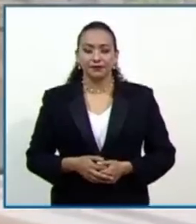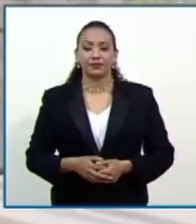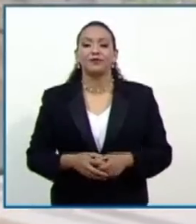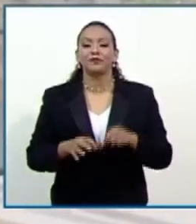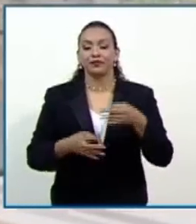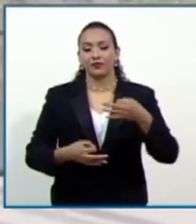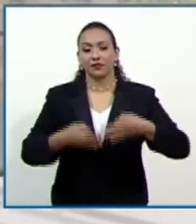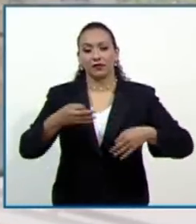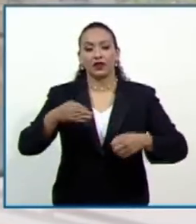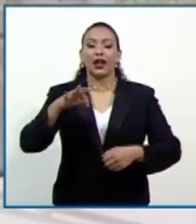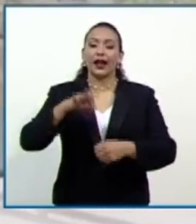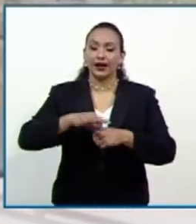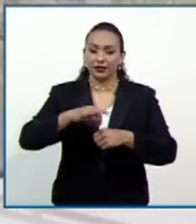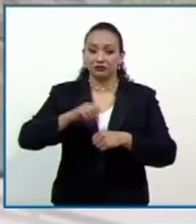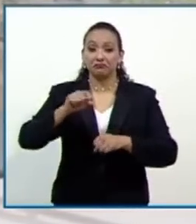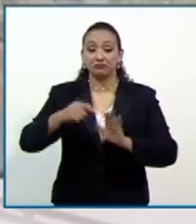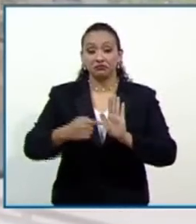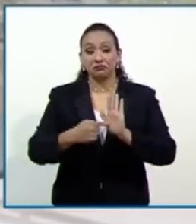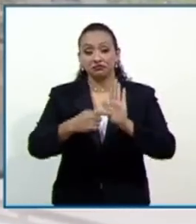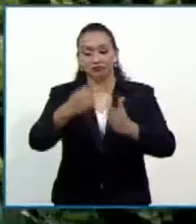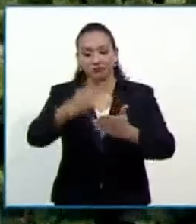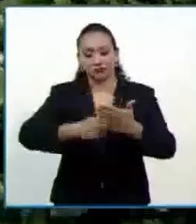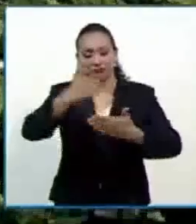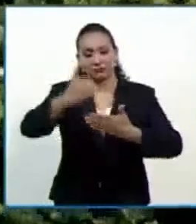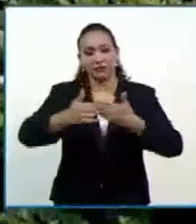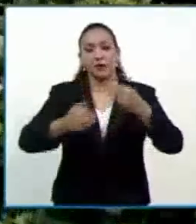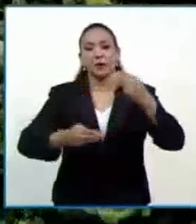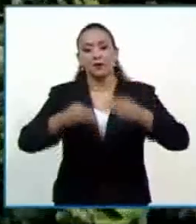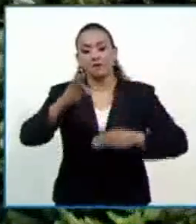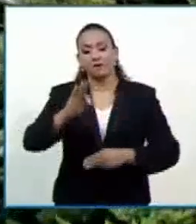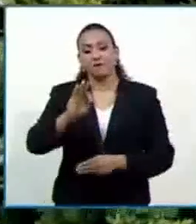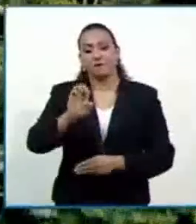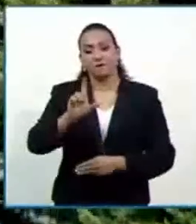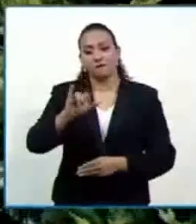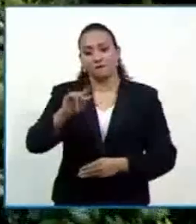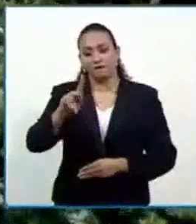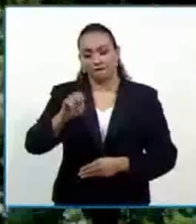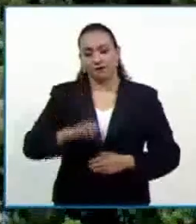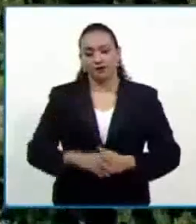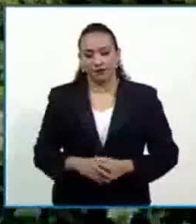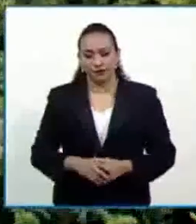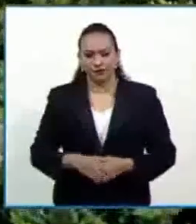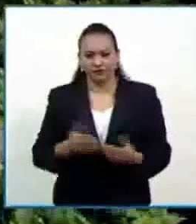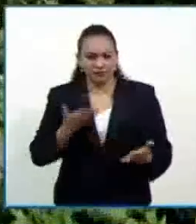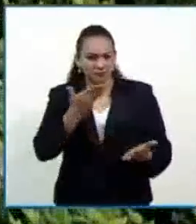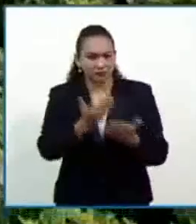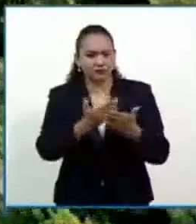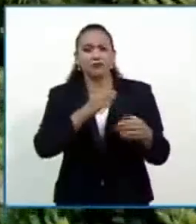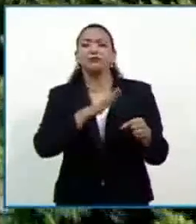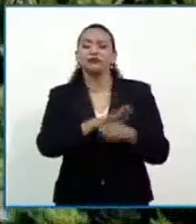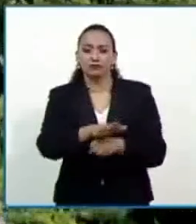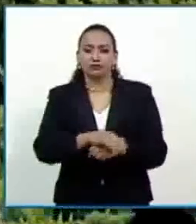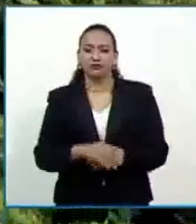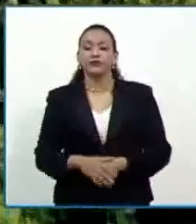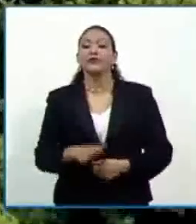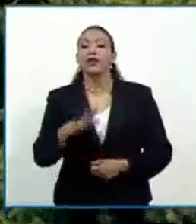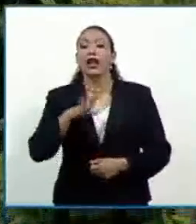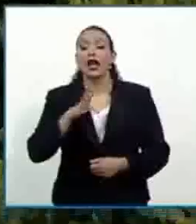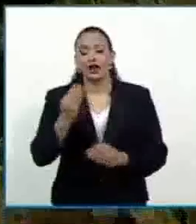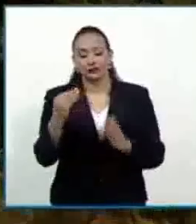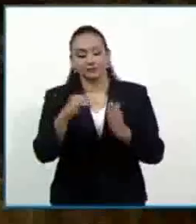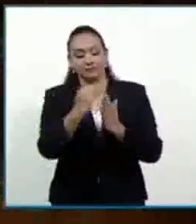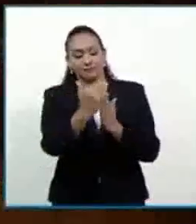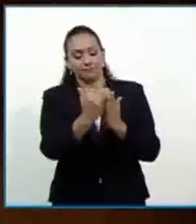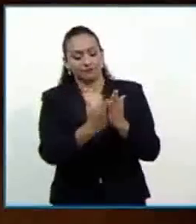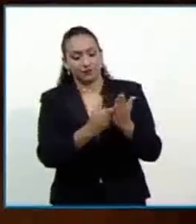El Tribunal Electoral también dio a conocer el proyecto del magistrado Felipe de la Mata Pizaña, con el que propone resolver el recurso de